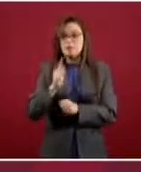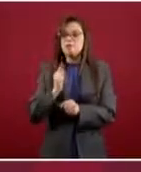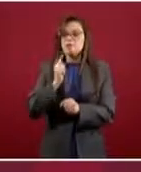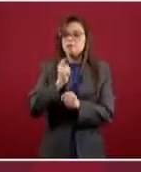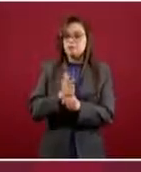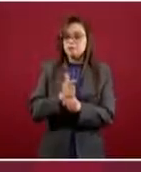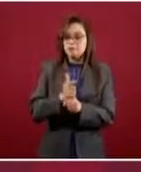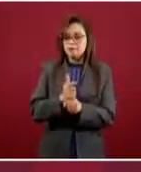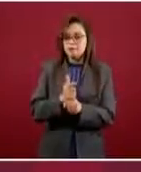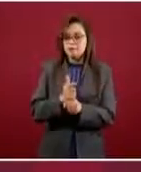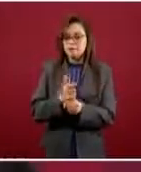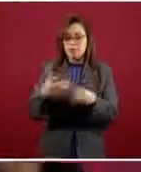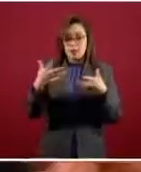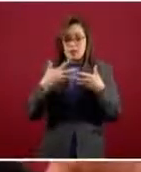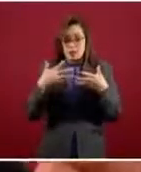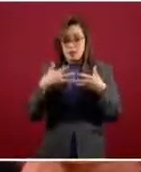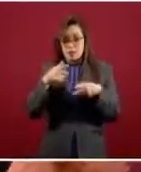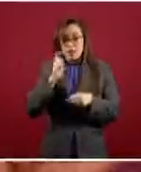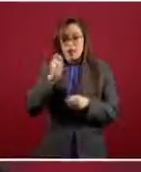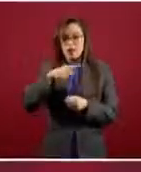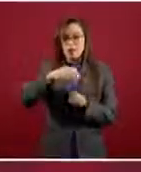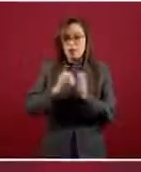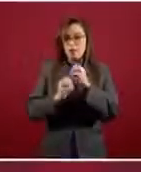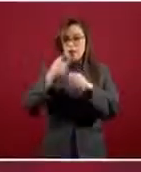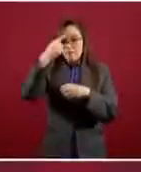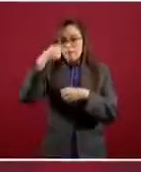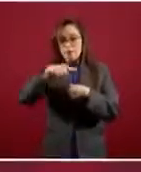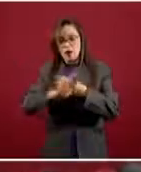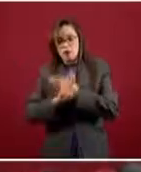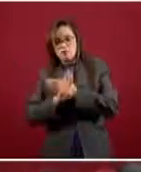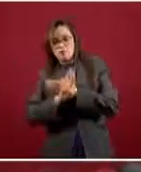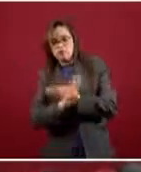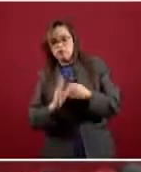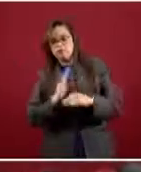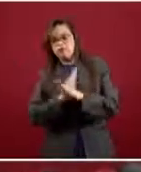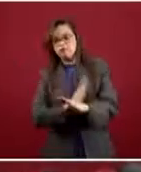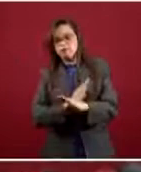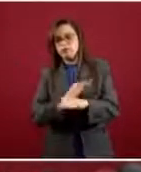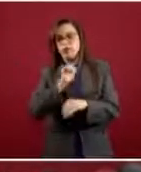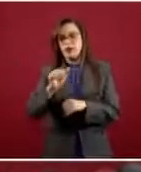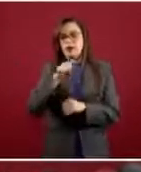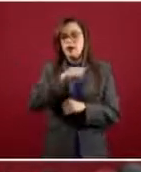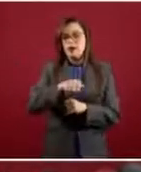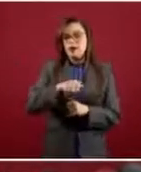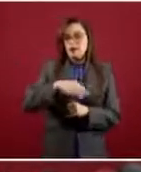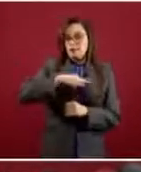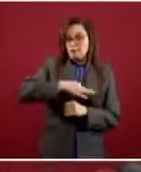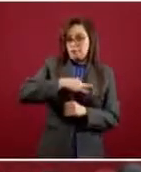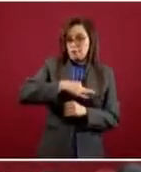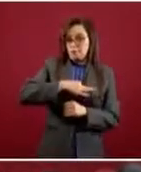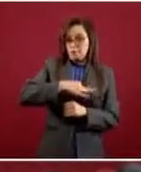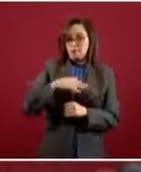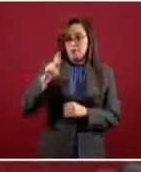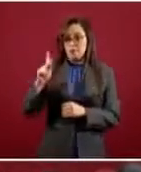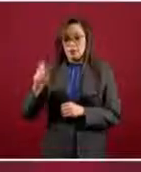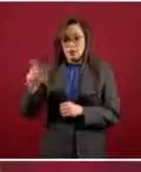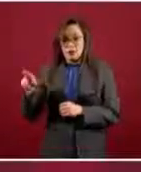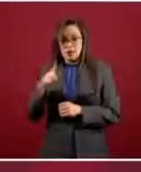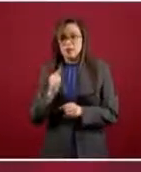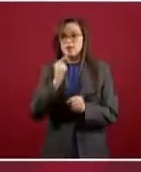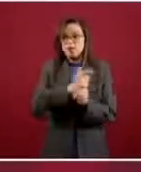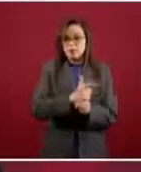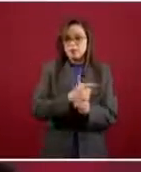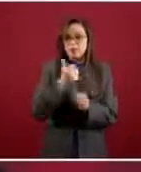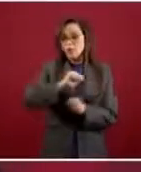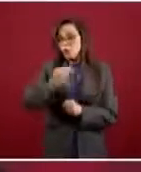anticuerpos contra el virus. Y esto es lo relevante. Mientras que la PCR detecta el virus, lo otro detecta